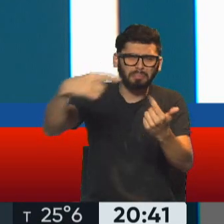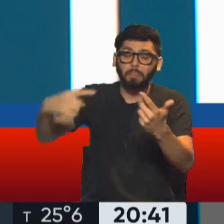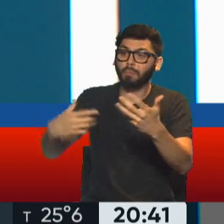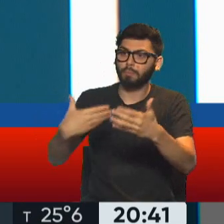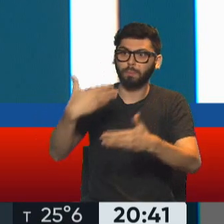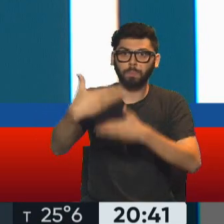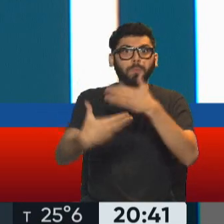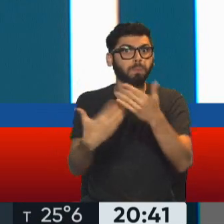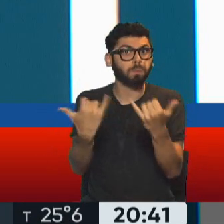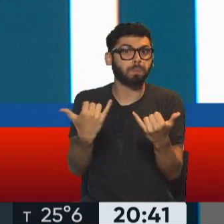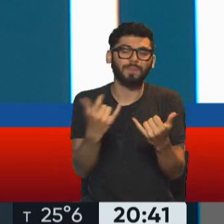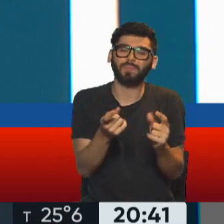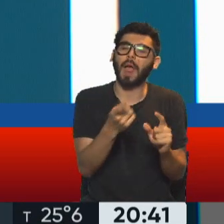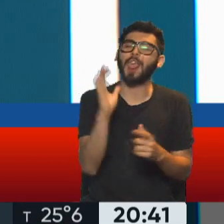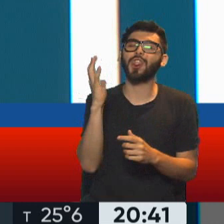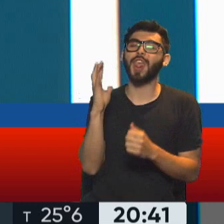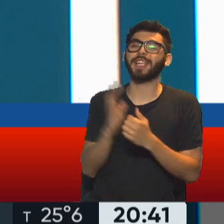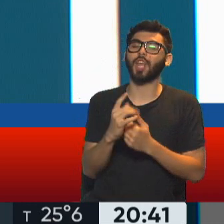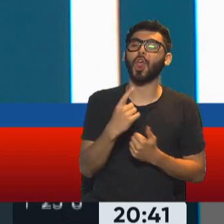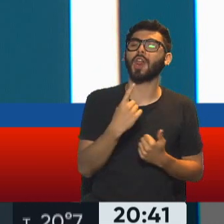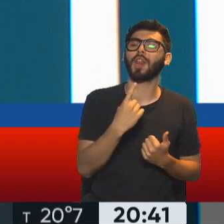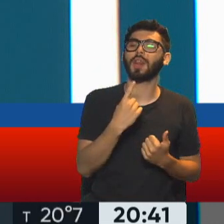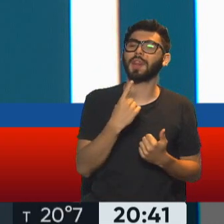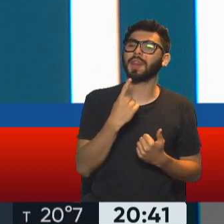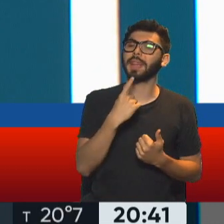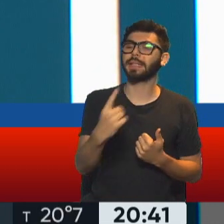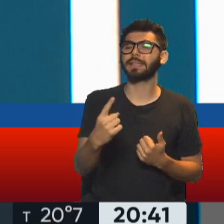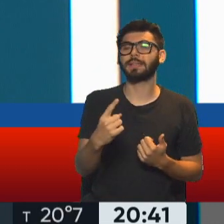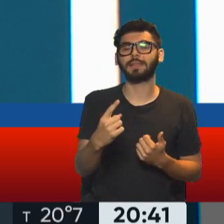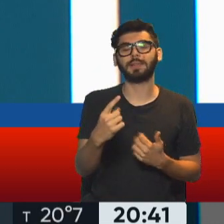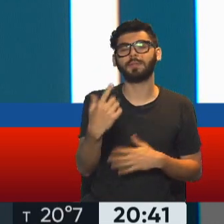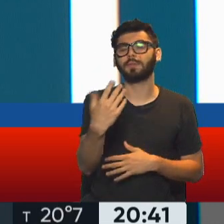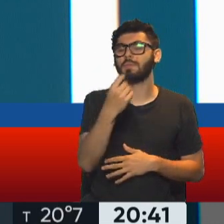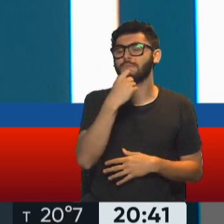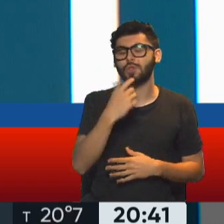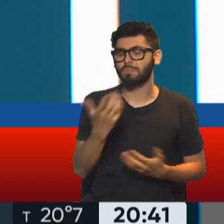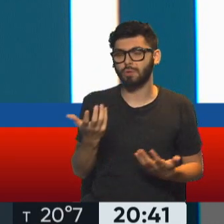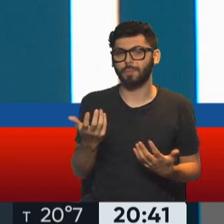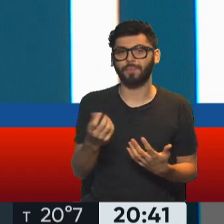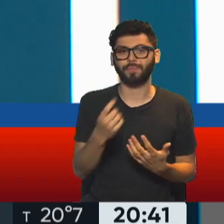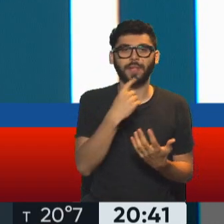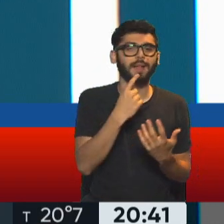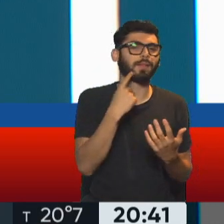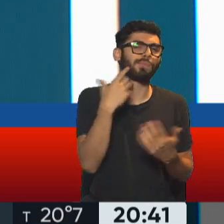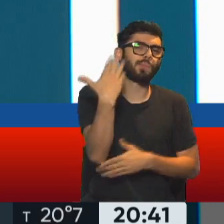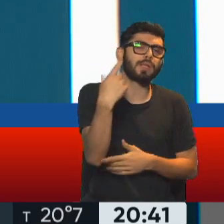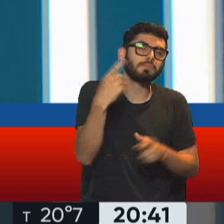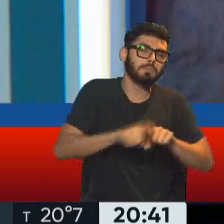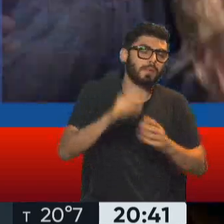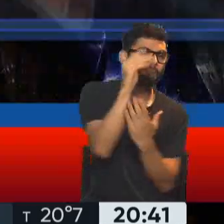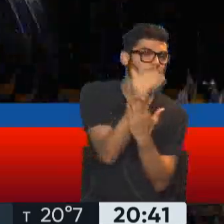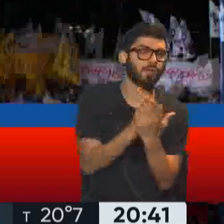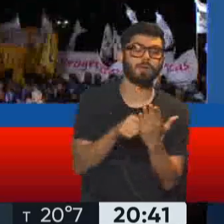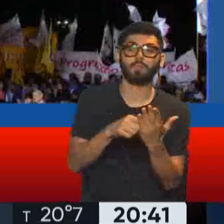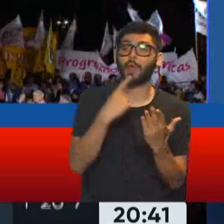todo lo que la derecha en general dice sobre, por ejemplo, el recetario que tienen, ¿no? Sobre